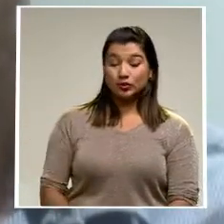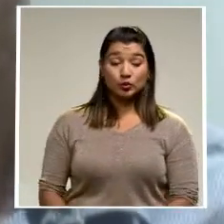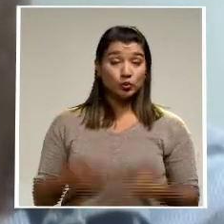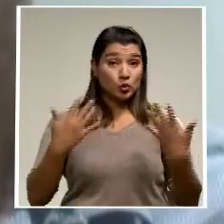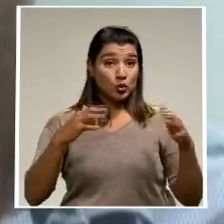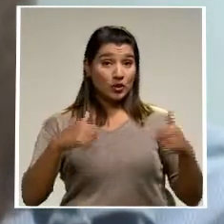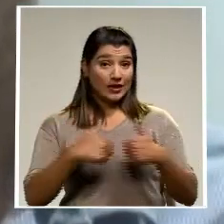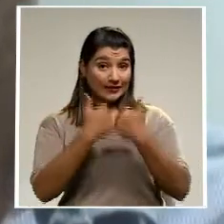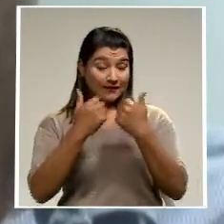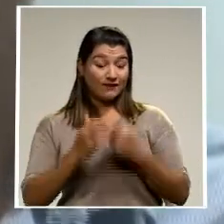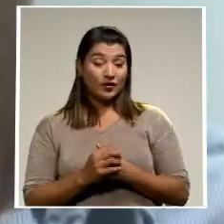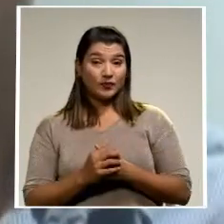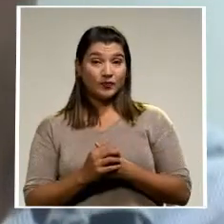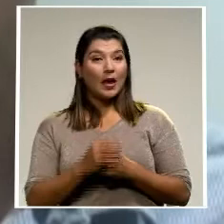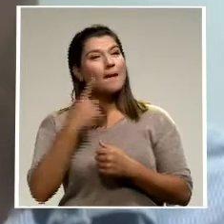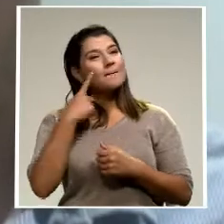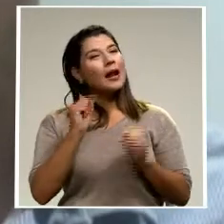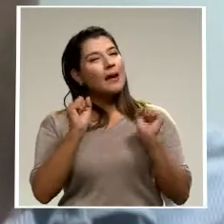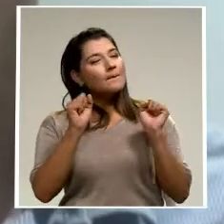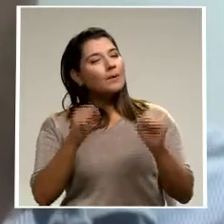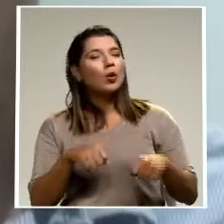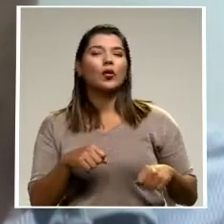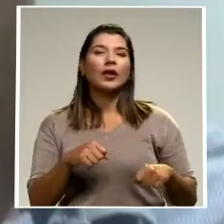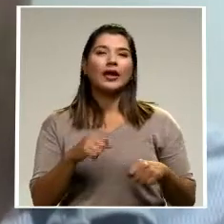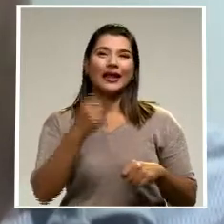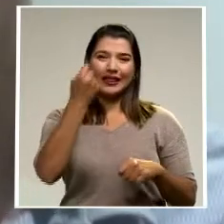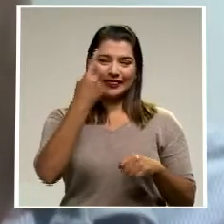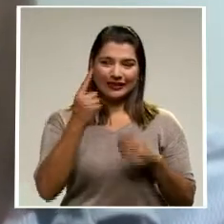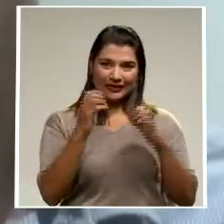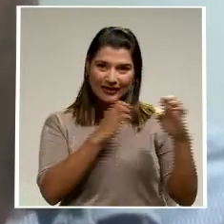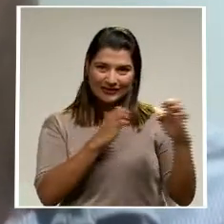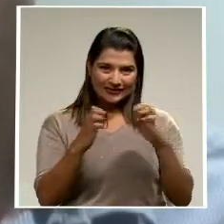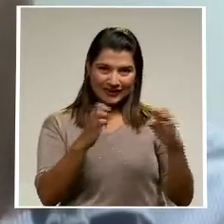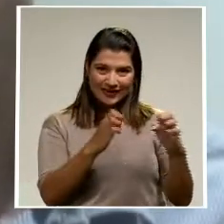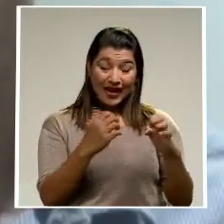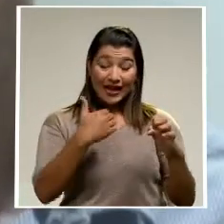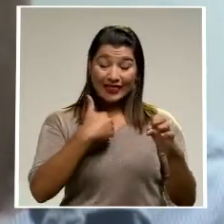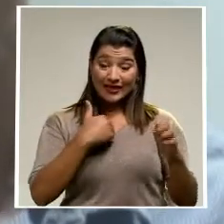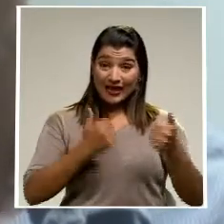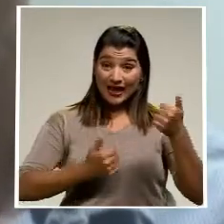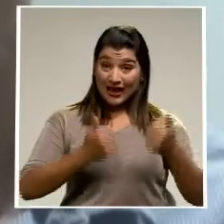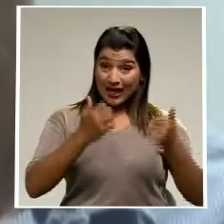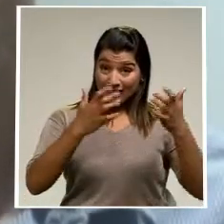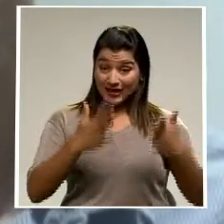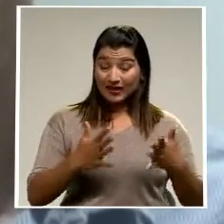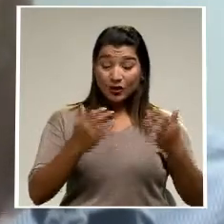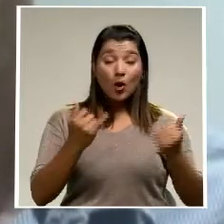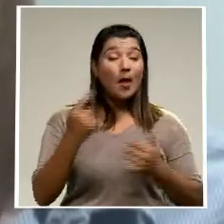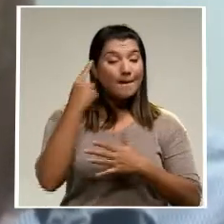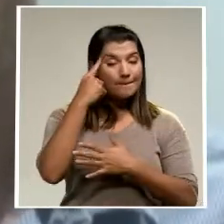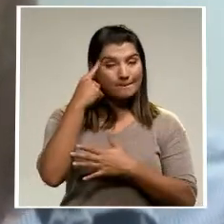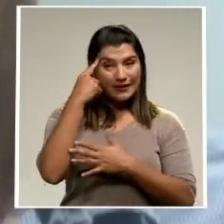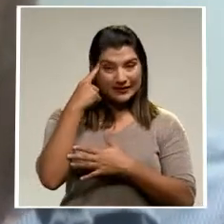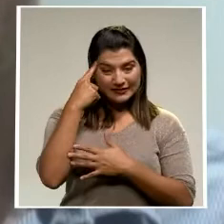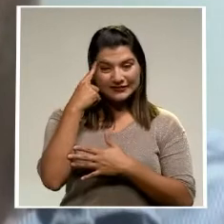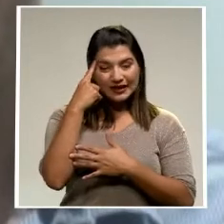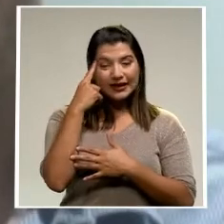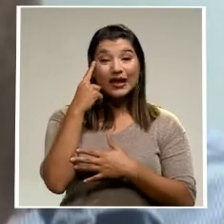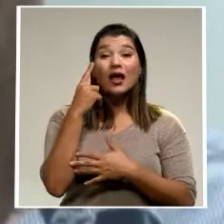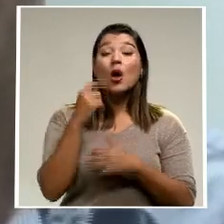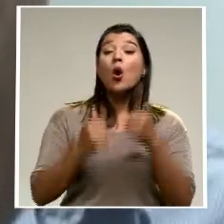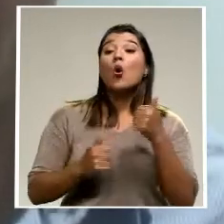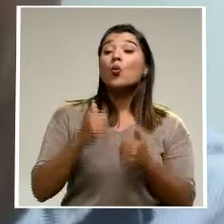desafío. Ahora, para orientar las estrategias de los candidatos, se piensa habitualmente en